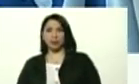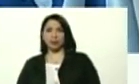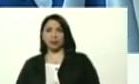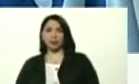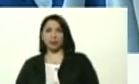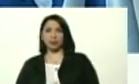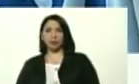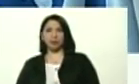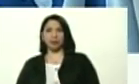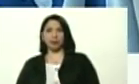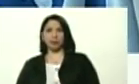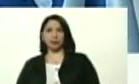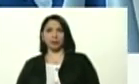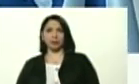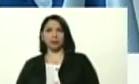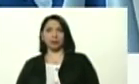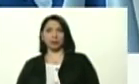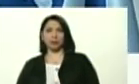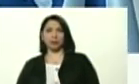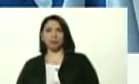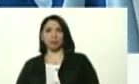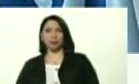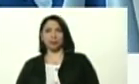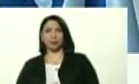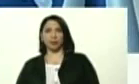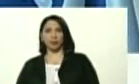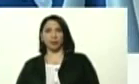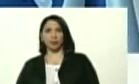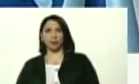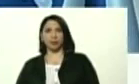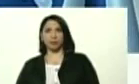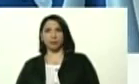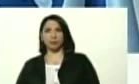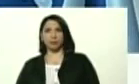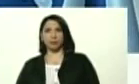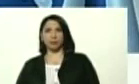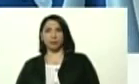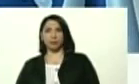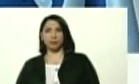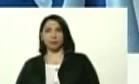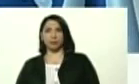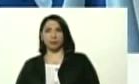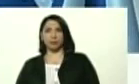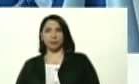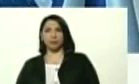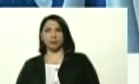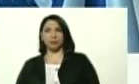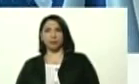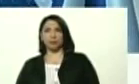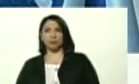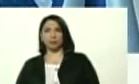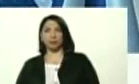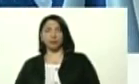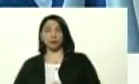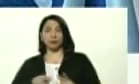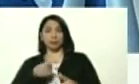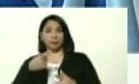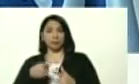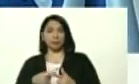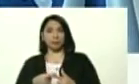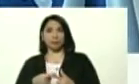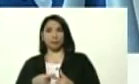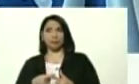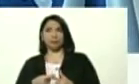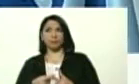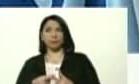repito, conocido como George Soto Berroterán. En tal sentido,